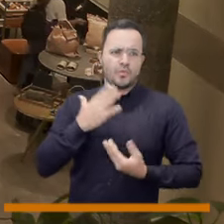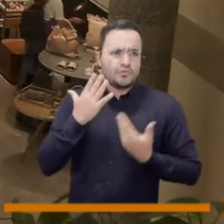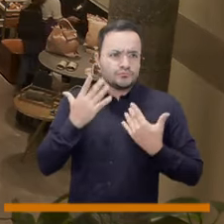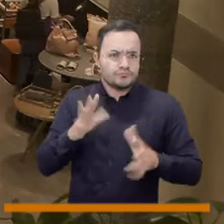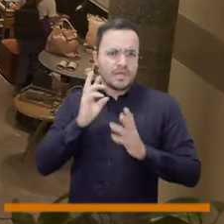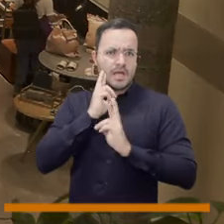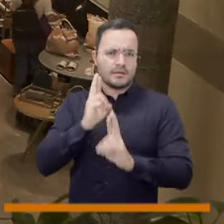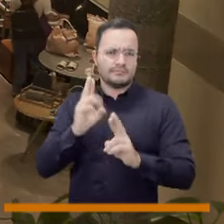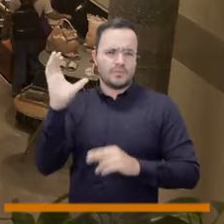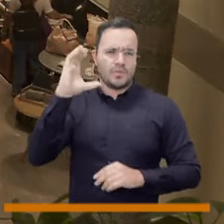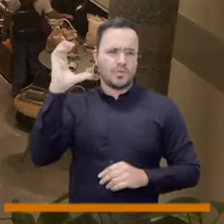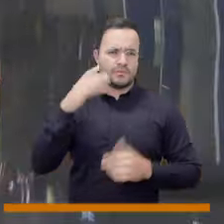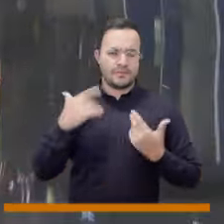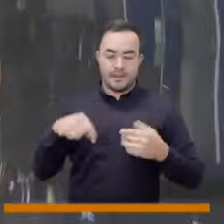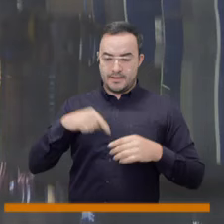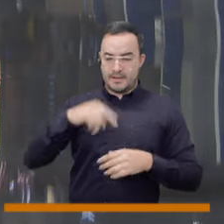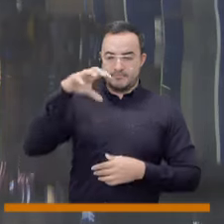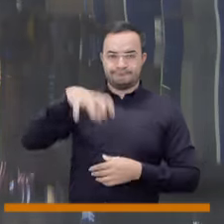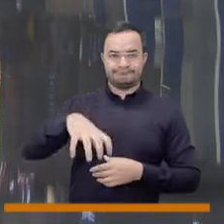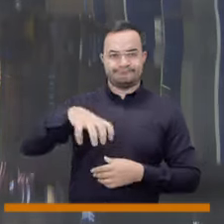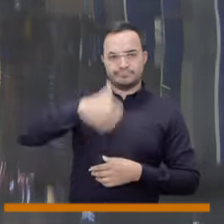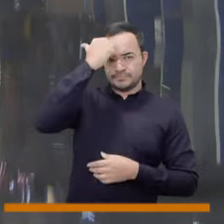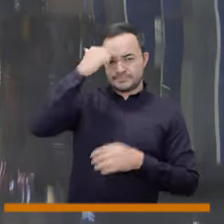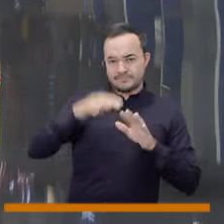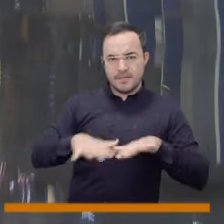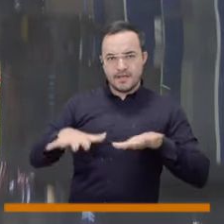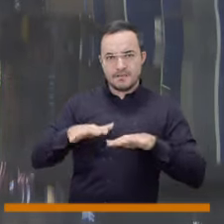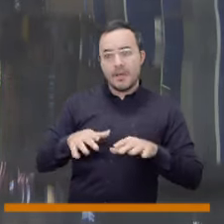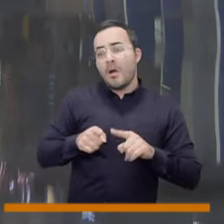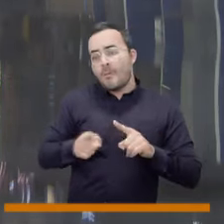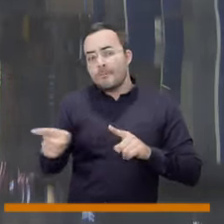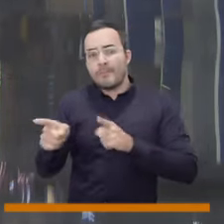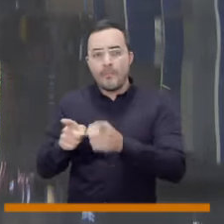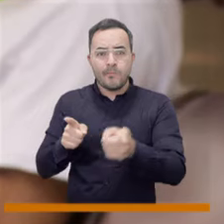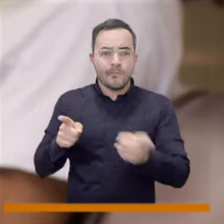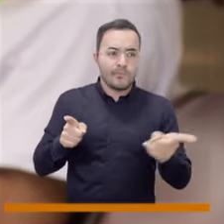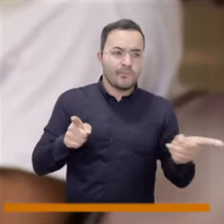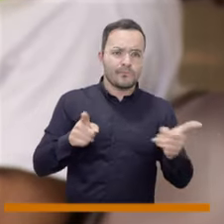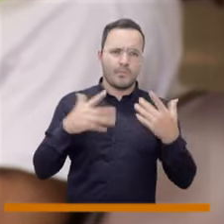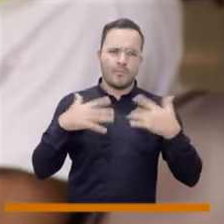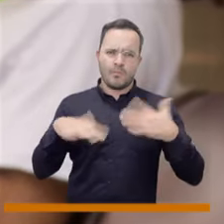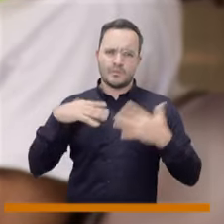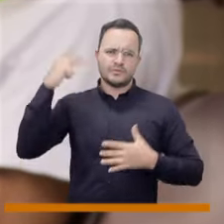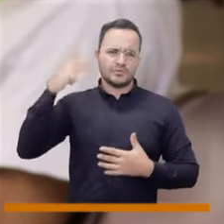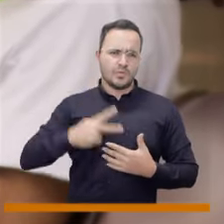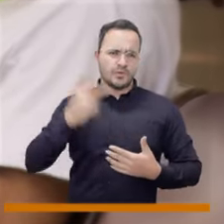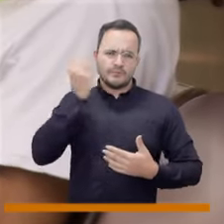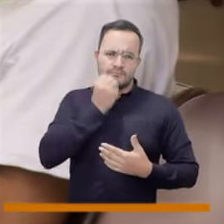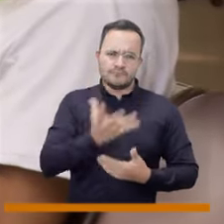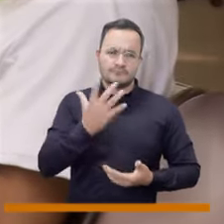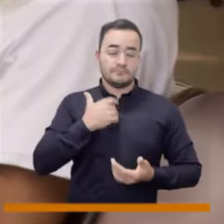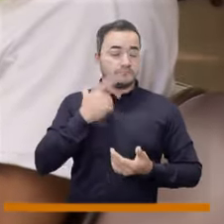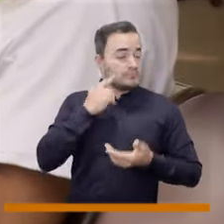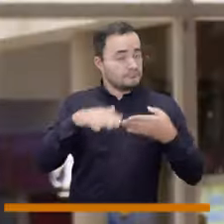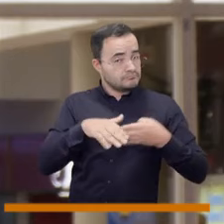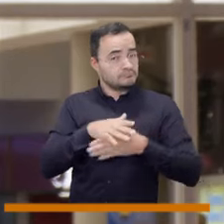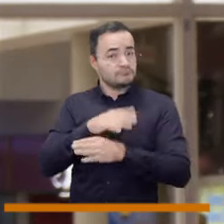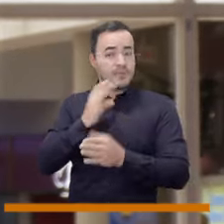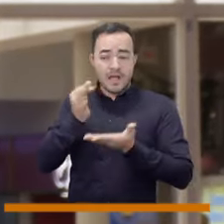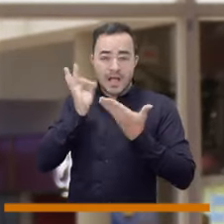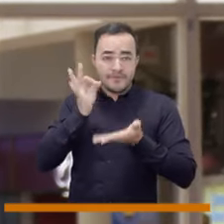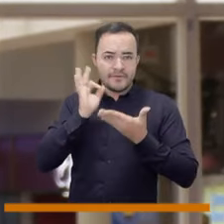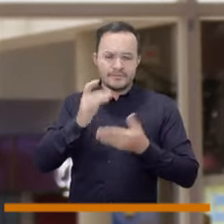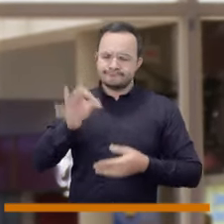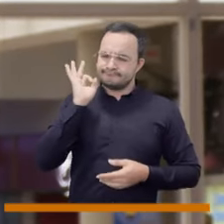patrimonial aquí en el hall principal, pero en todos los espacios del aeropuerto hay algo que contar. Y venir a tomarse